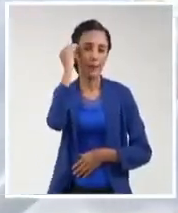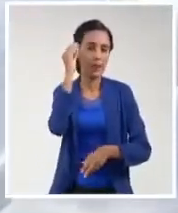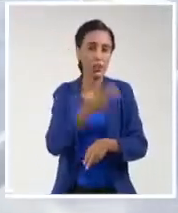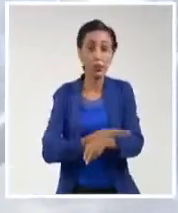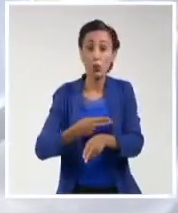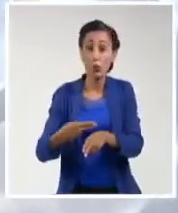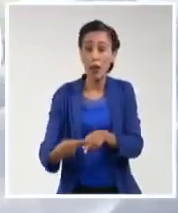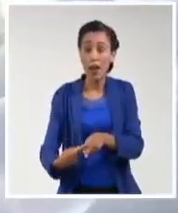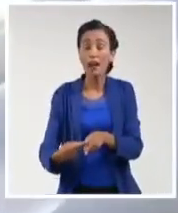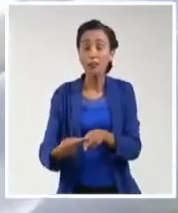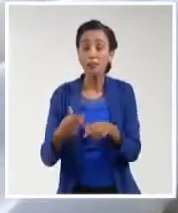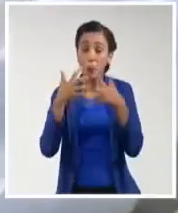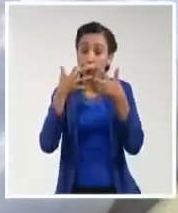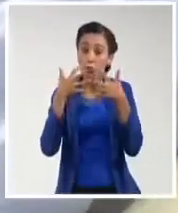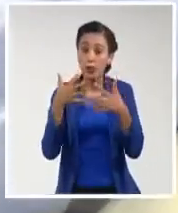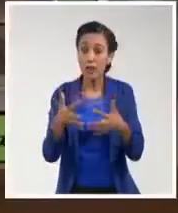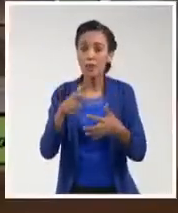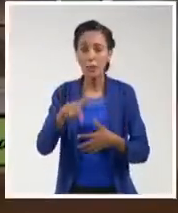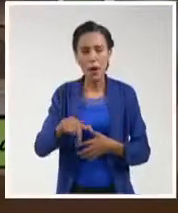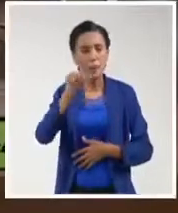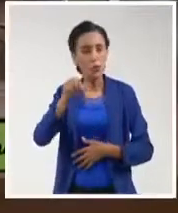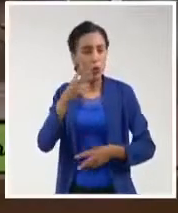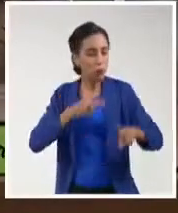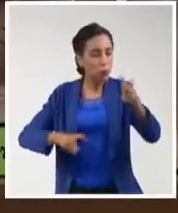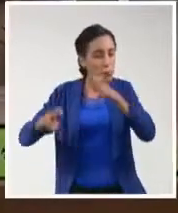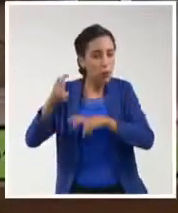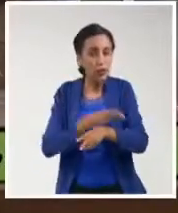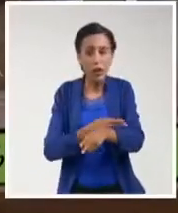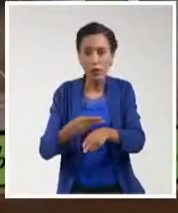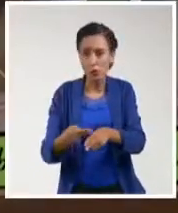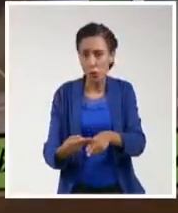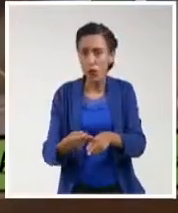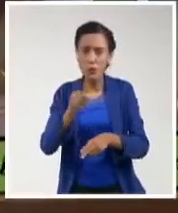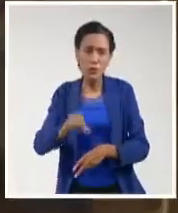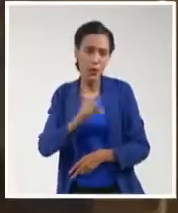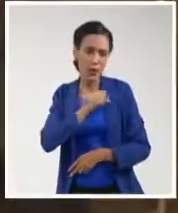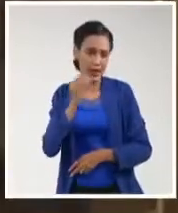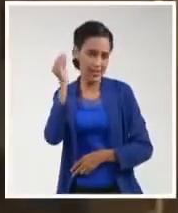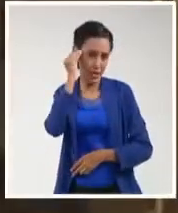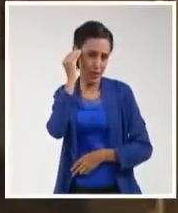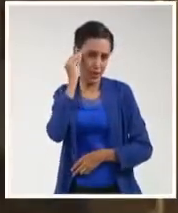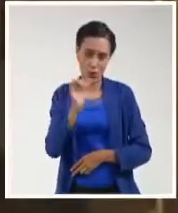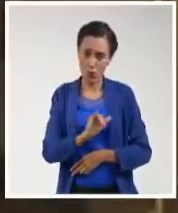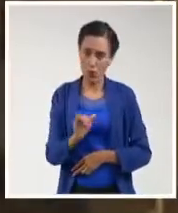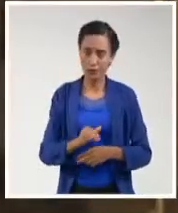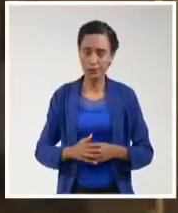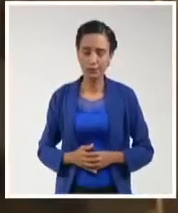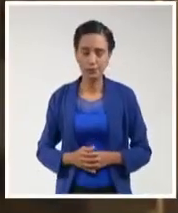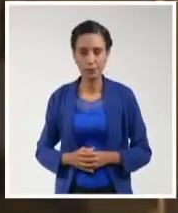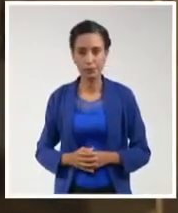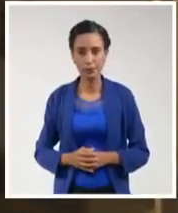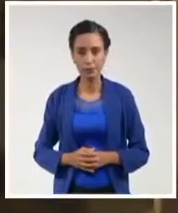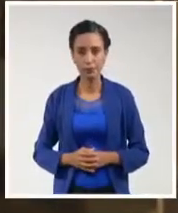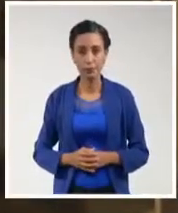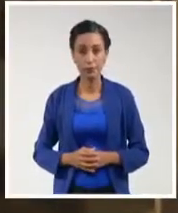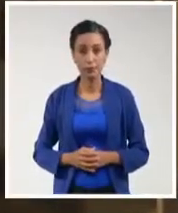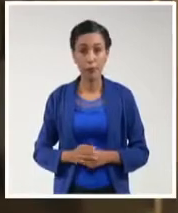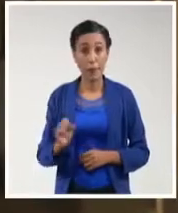son fuente valiosa para investigadores y el público en general. En un mensaje de agradecimiento por tan